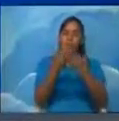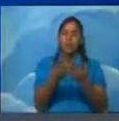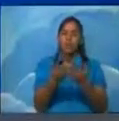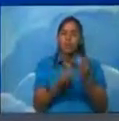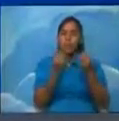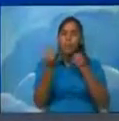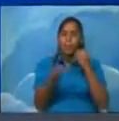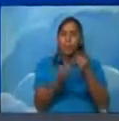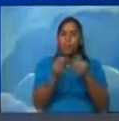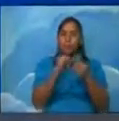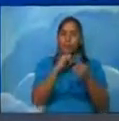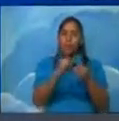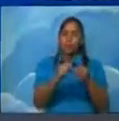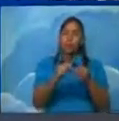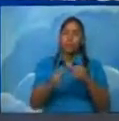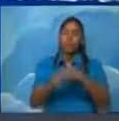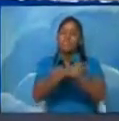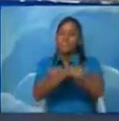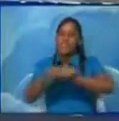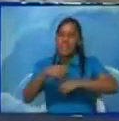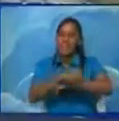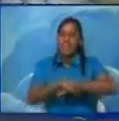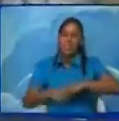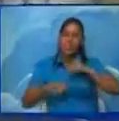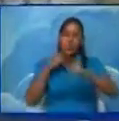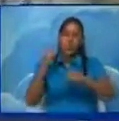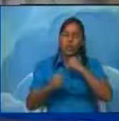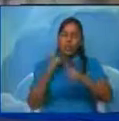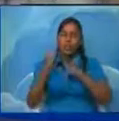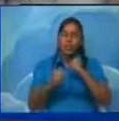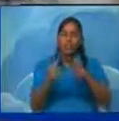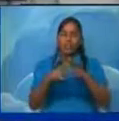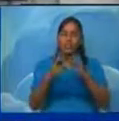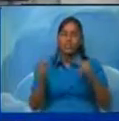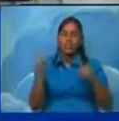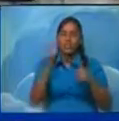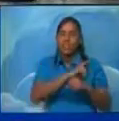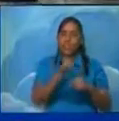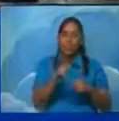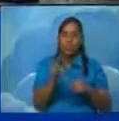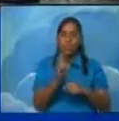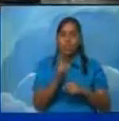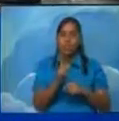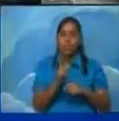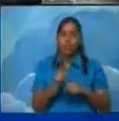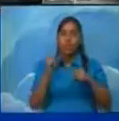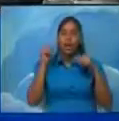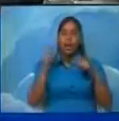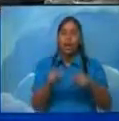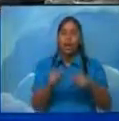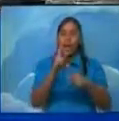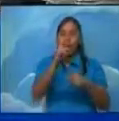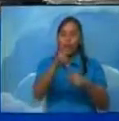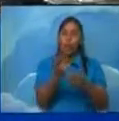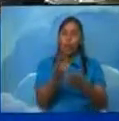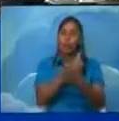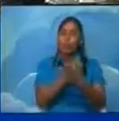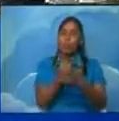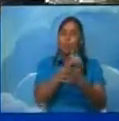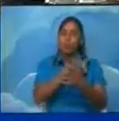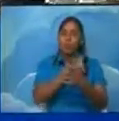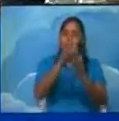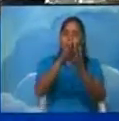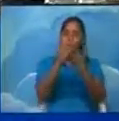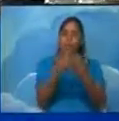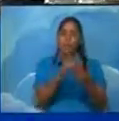como el gato corriendo detrás del ratón, de aquí para allá. No, agarre un libro de la palabra de